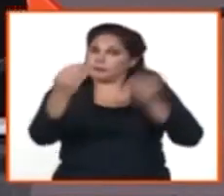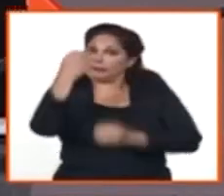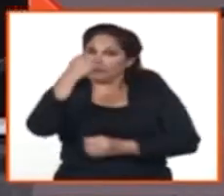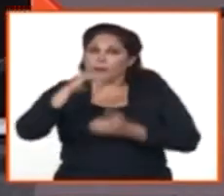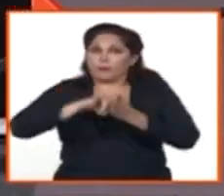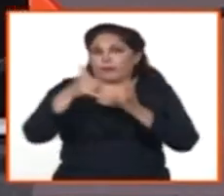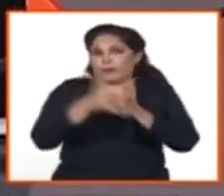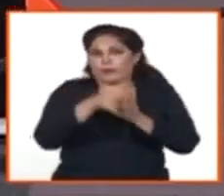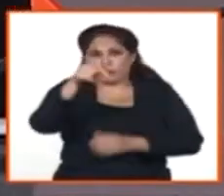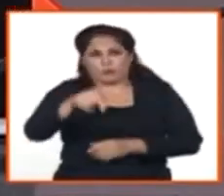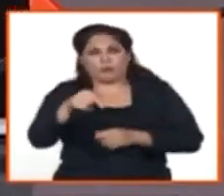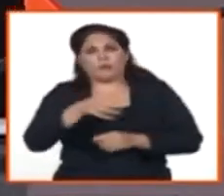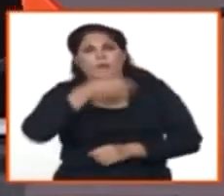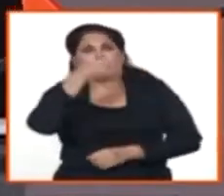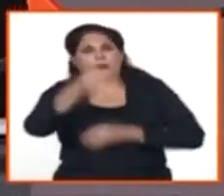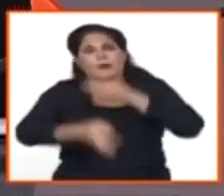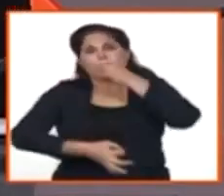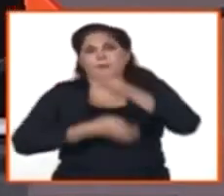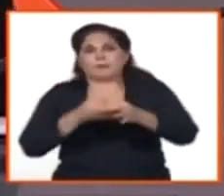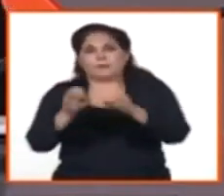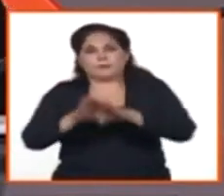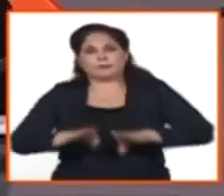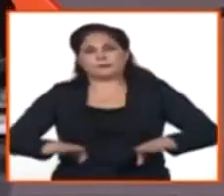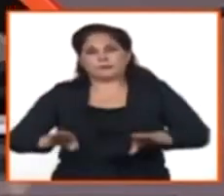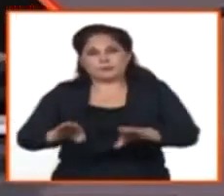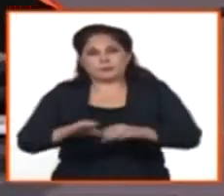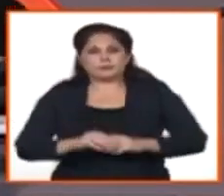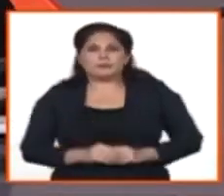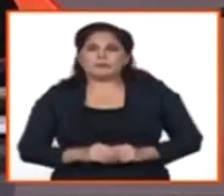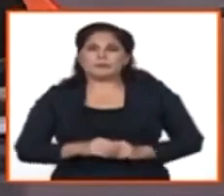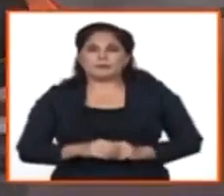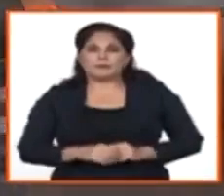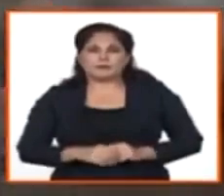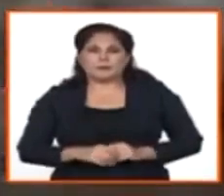estaremos hablando acá en breve en nuestra mesa redonda. Gracias, Mayra.